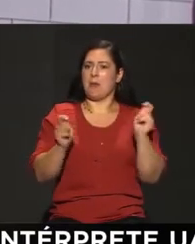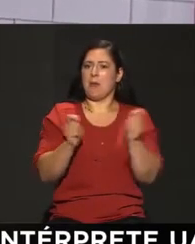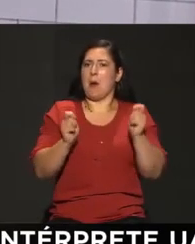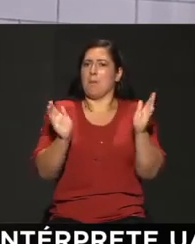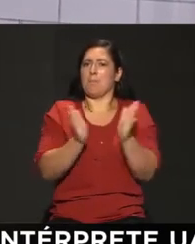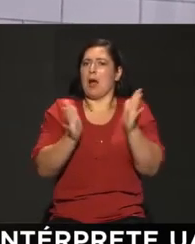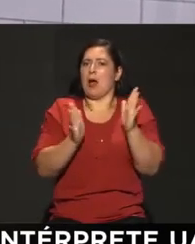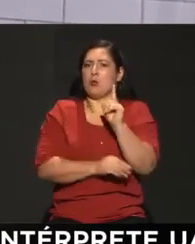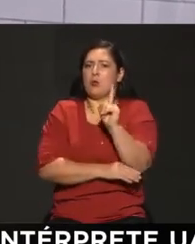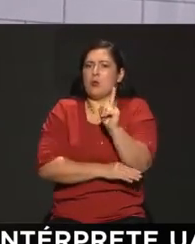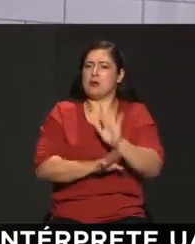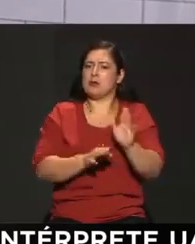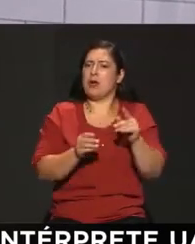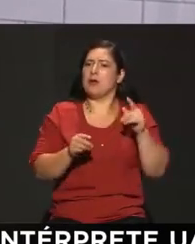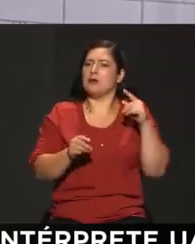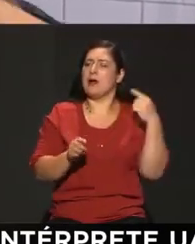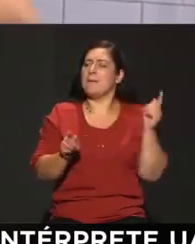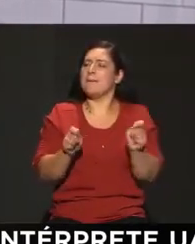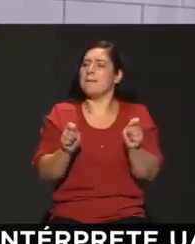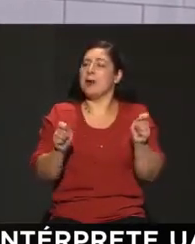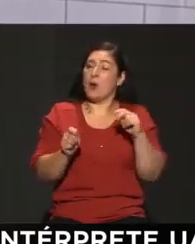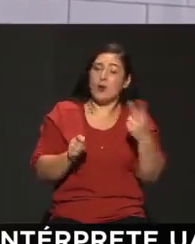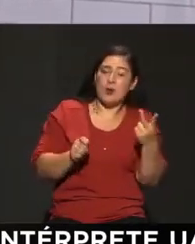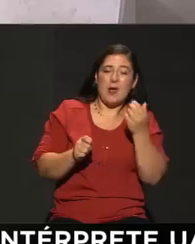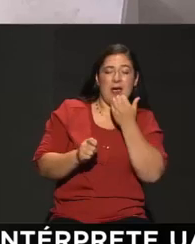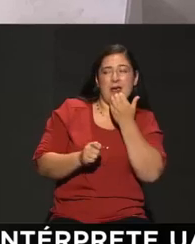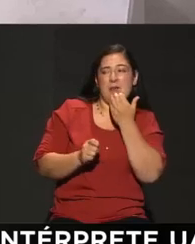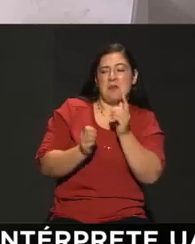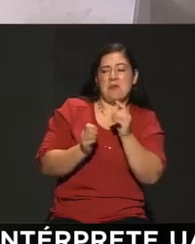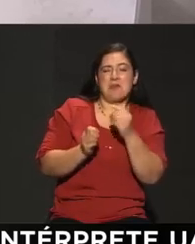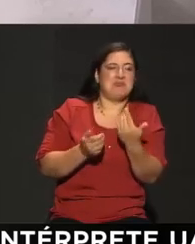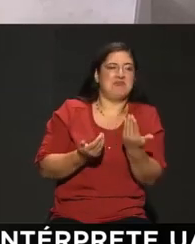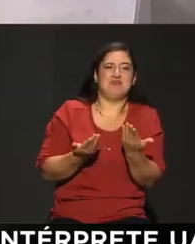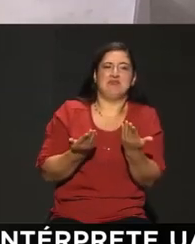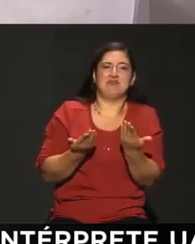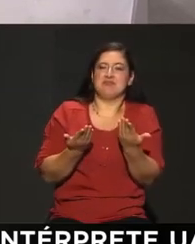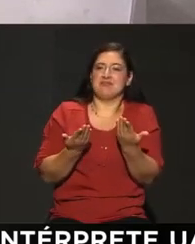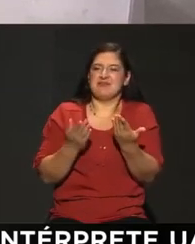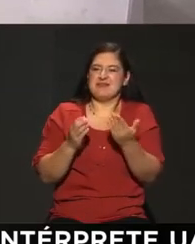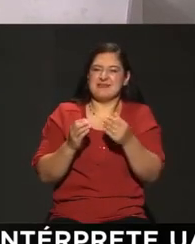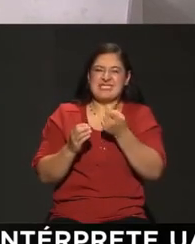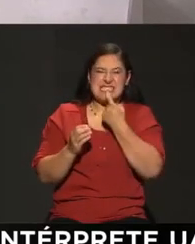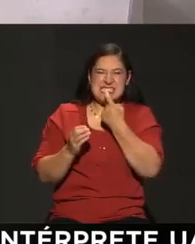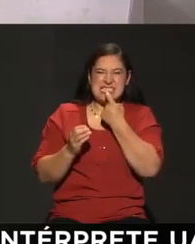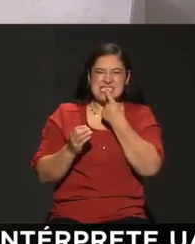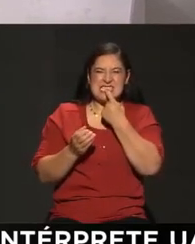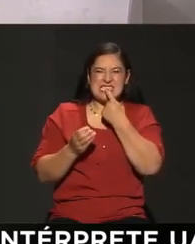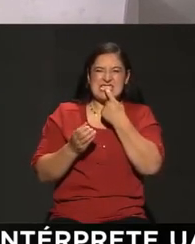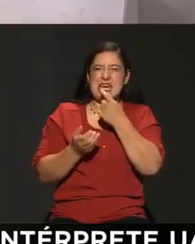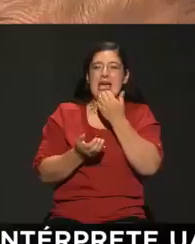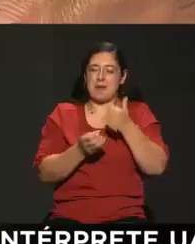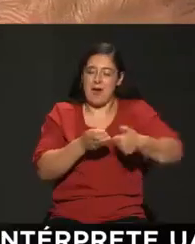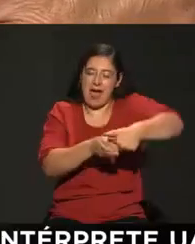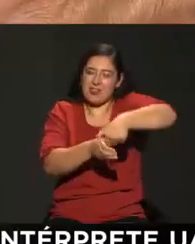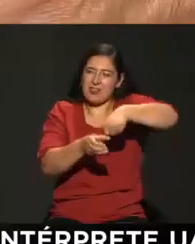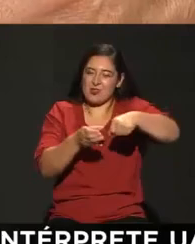lo que vimos. Entonces, así como yo utilizo las cucharas, puedo utilizar, por ejemplo, una latica que me queda de